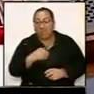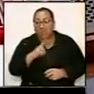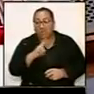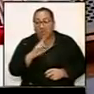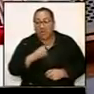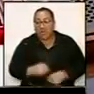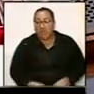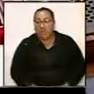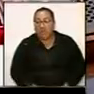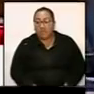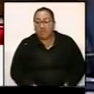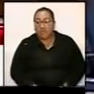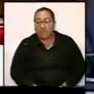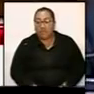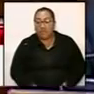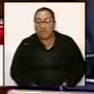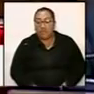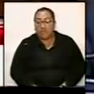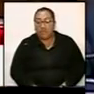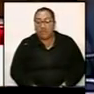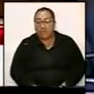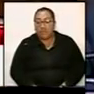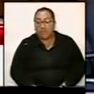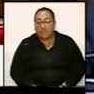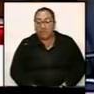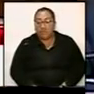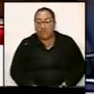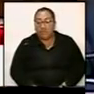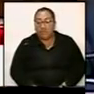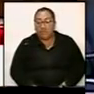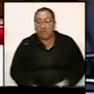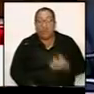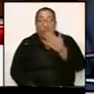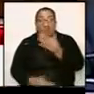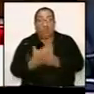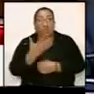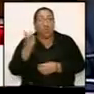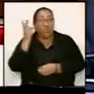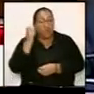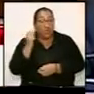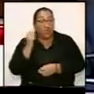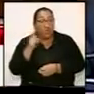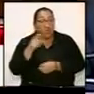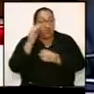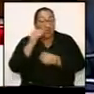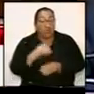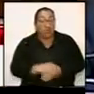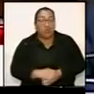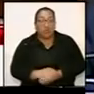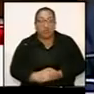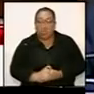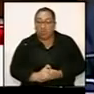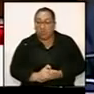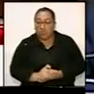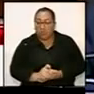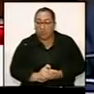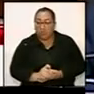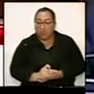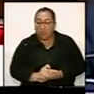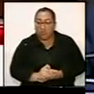Vizcarra. Sin embargo, hoy en la mañana hemos escuchado en su exposición